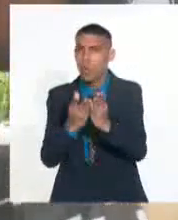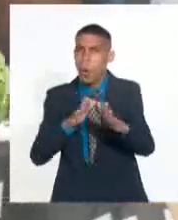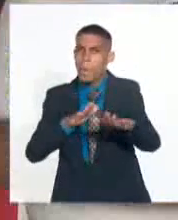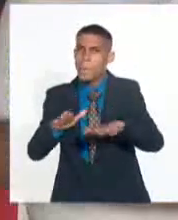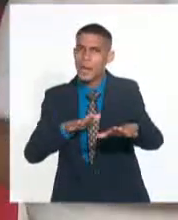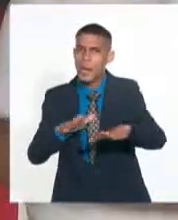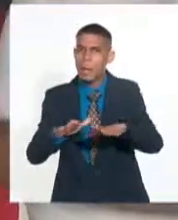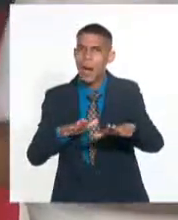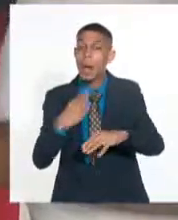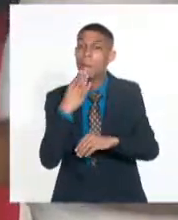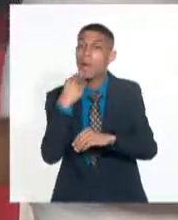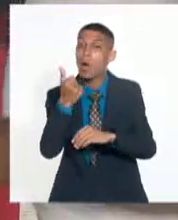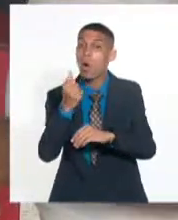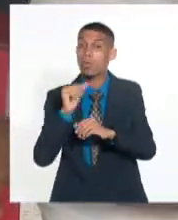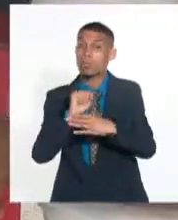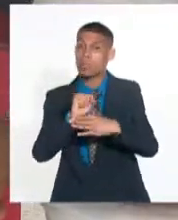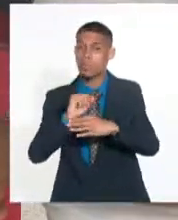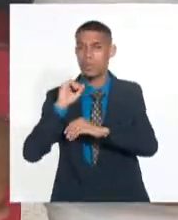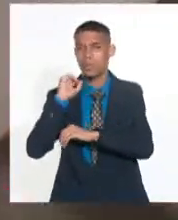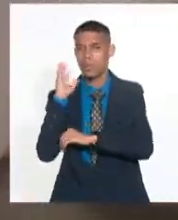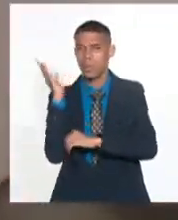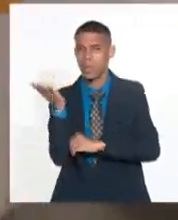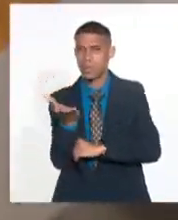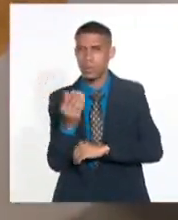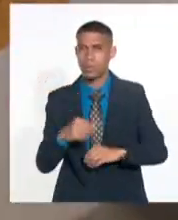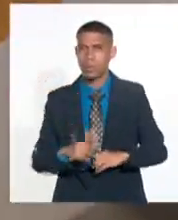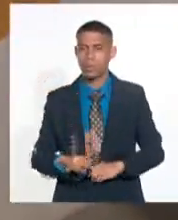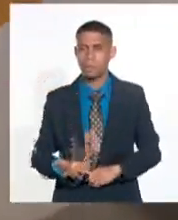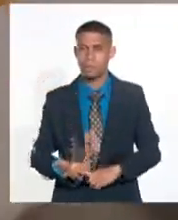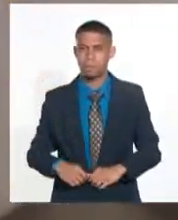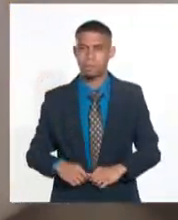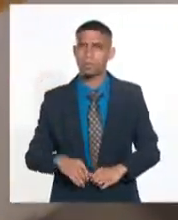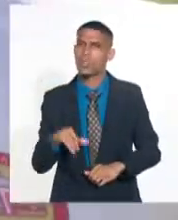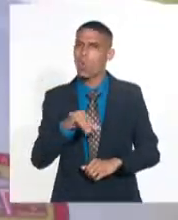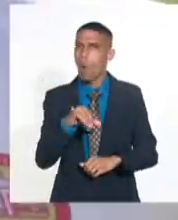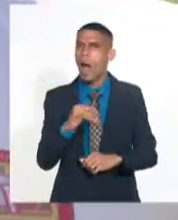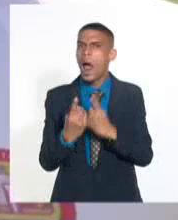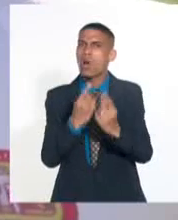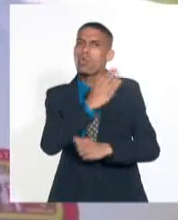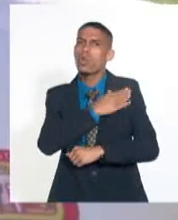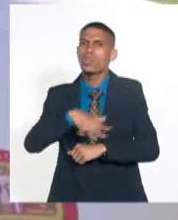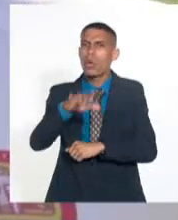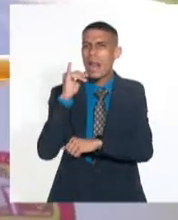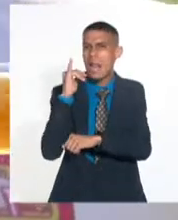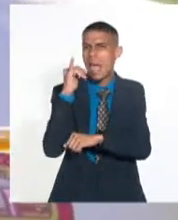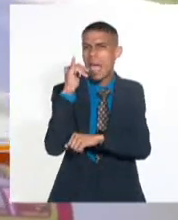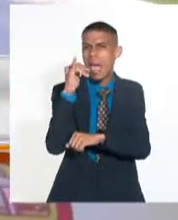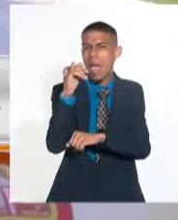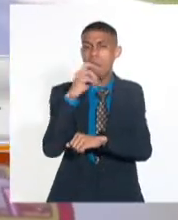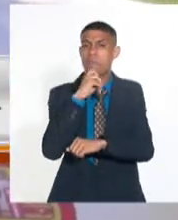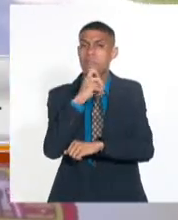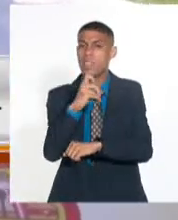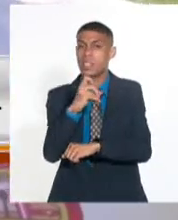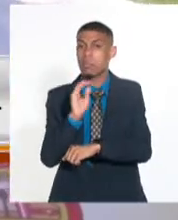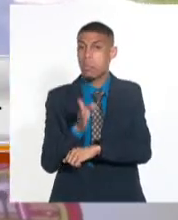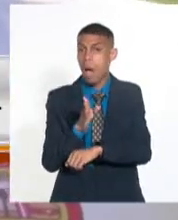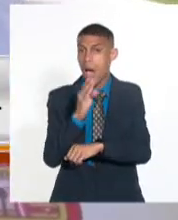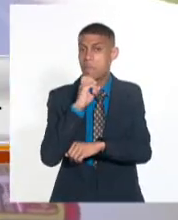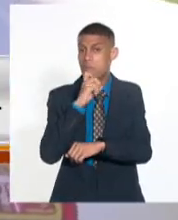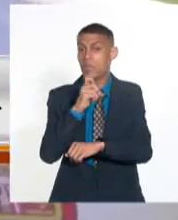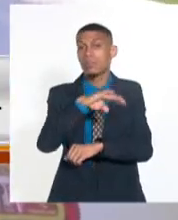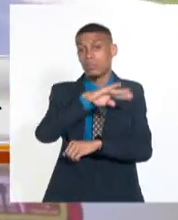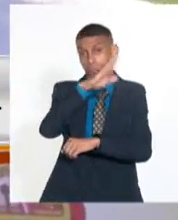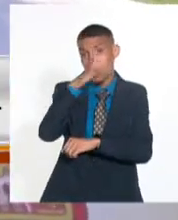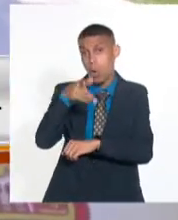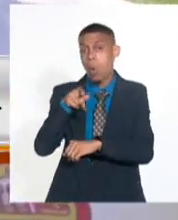extender los servicios gastronómicos hasta zonas intrincadas del plan turno nuestra unidad en conjunto con la dirección del linde salud